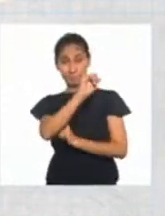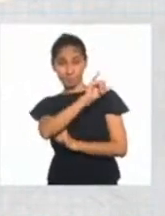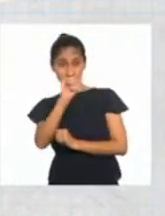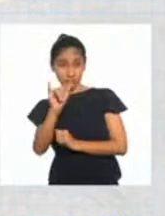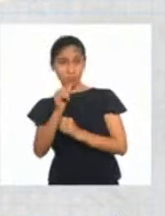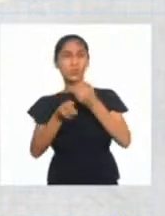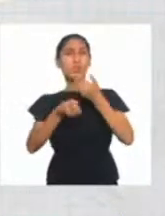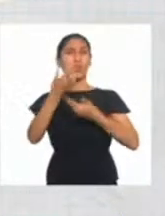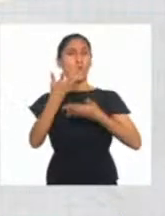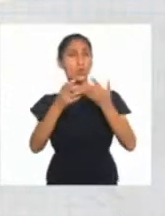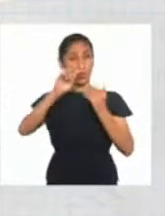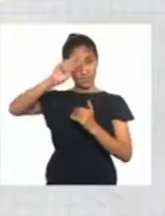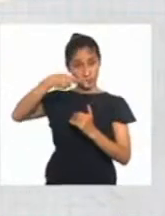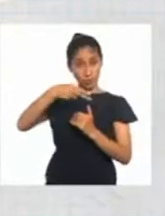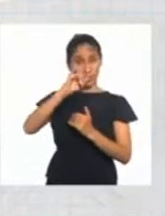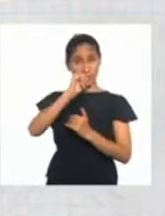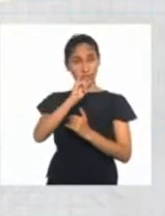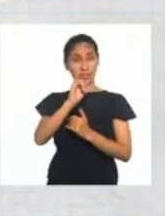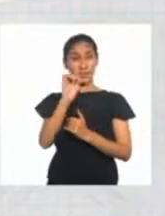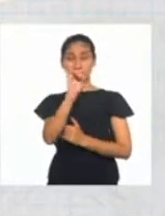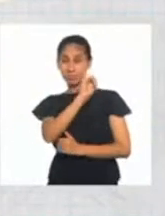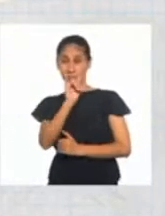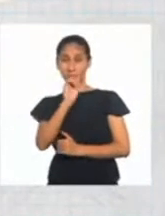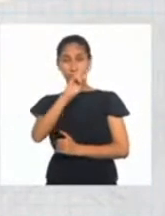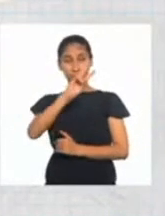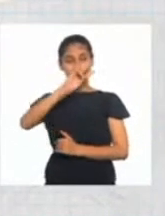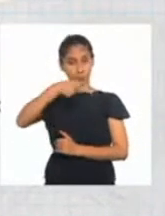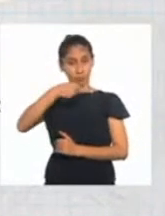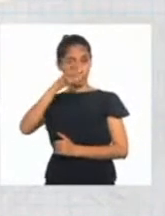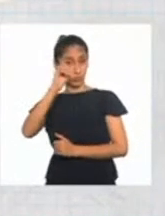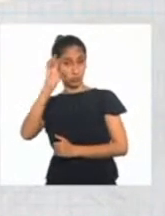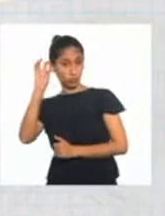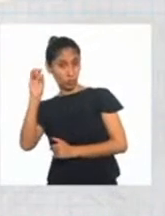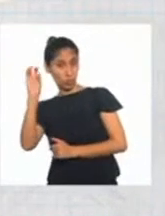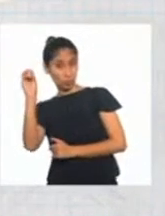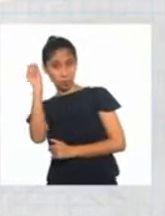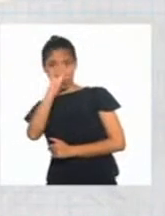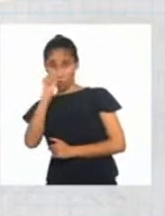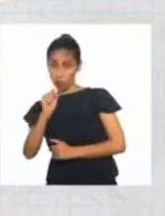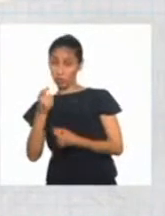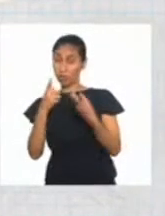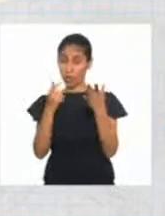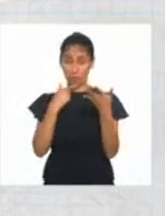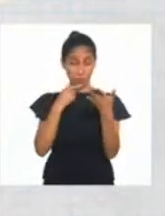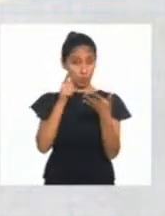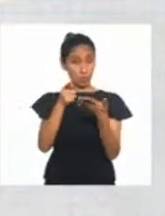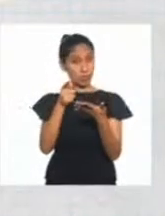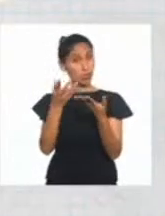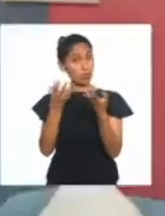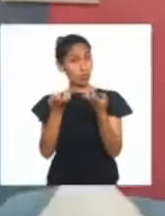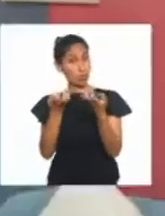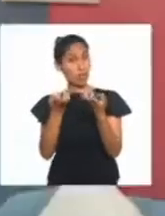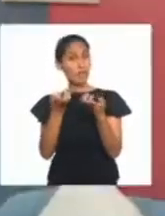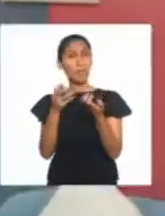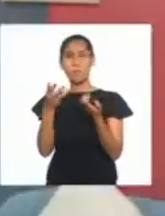interés, en este segundo caso, es 2.000 soles. Por lo tanto, si lo que quieren es pedir los 5.000 soles